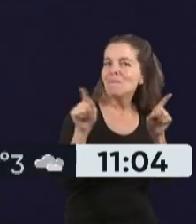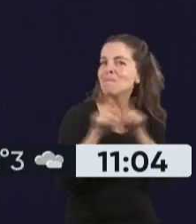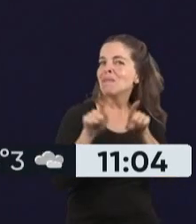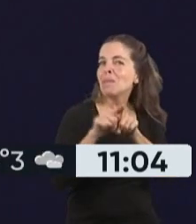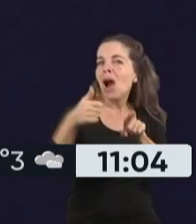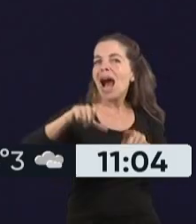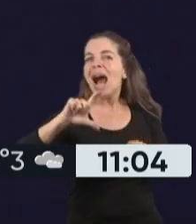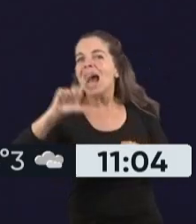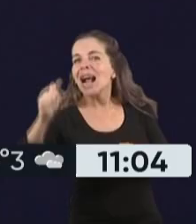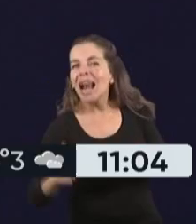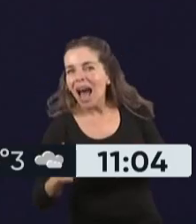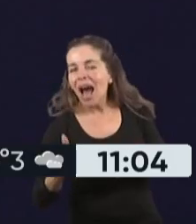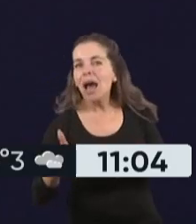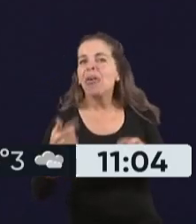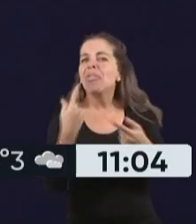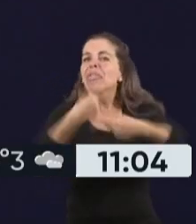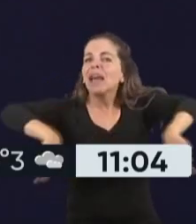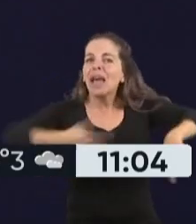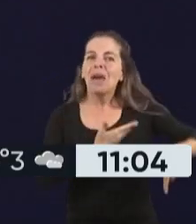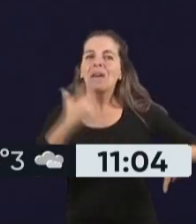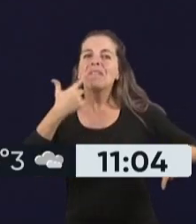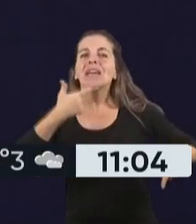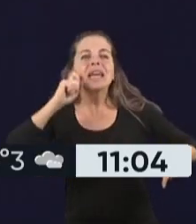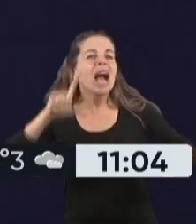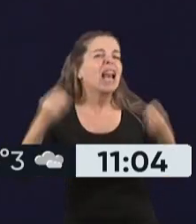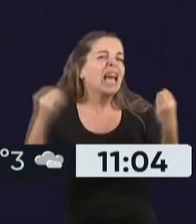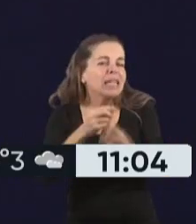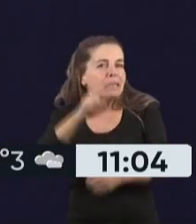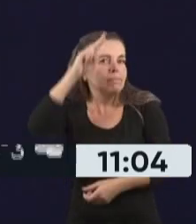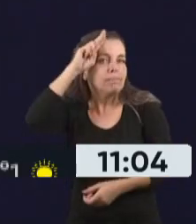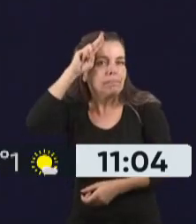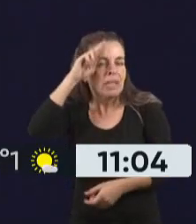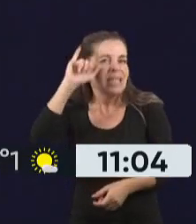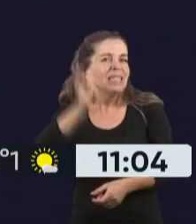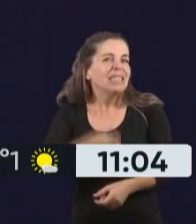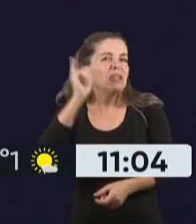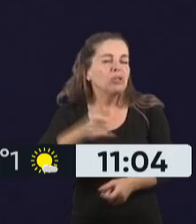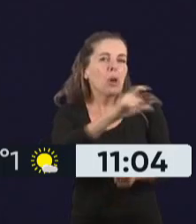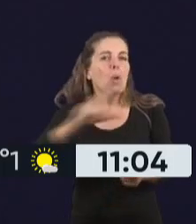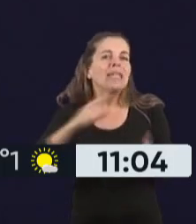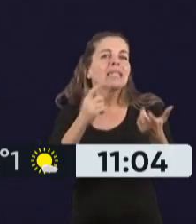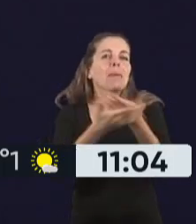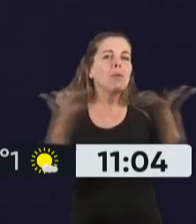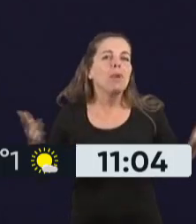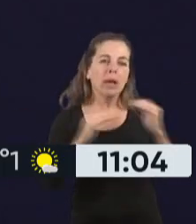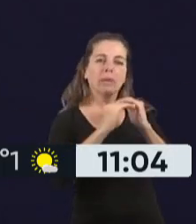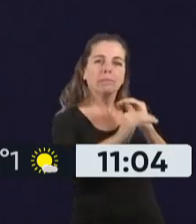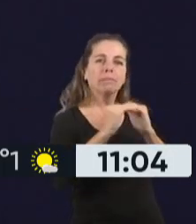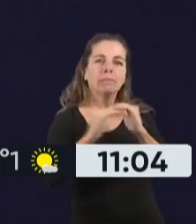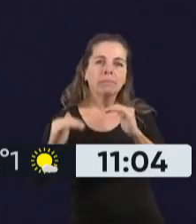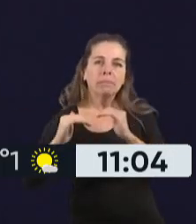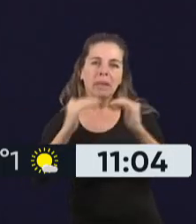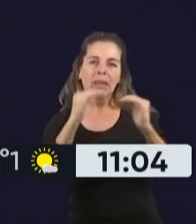siempre, esto de respetar a rajatabla el equilibrio de las cuentas públicas.